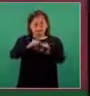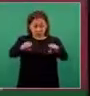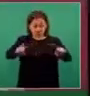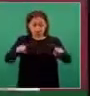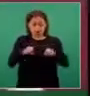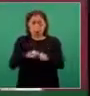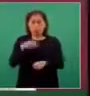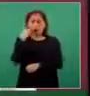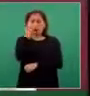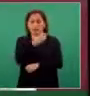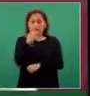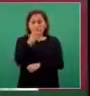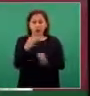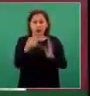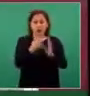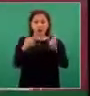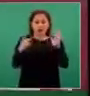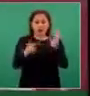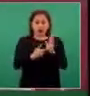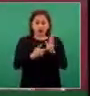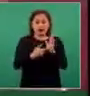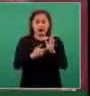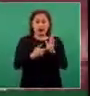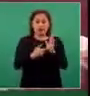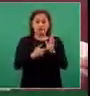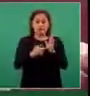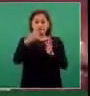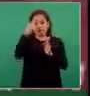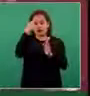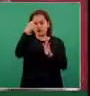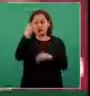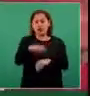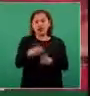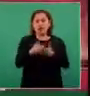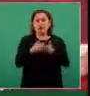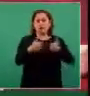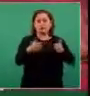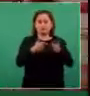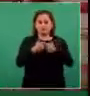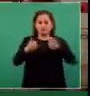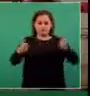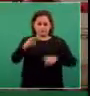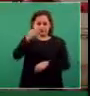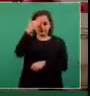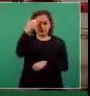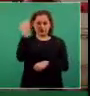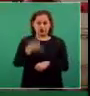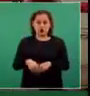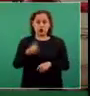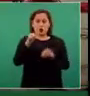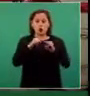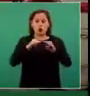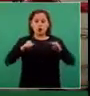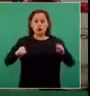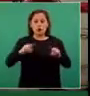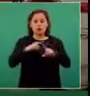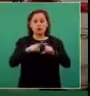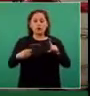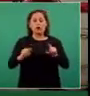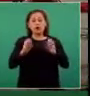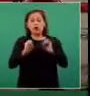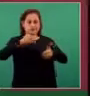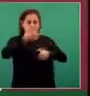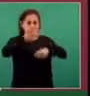básicas de sana distancia. Es el mismo principio de la sana distancia, mantenernos a un metro y medio o dos de la